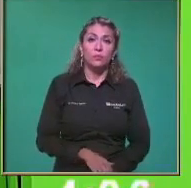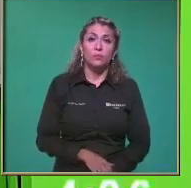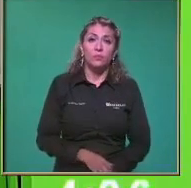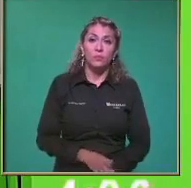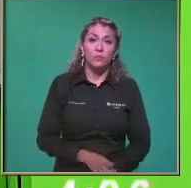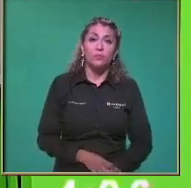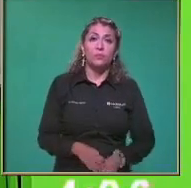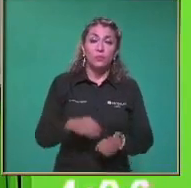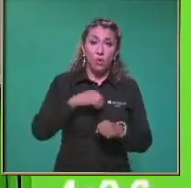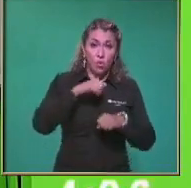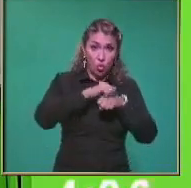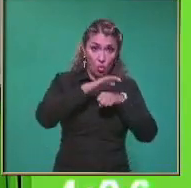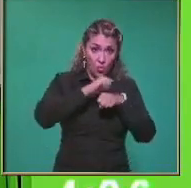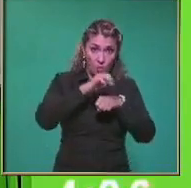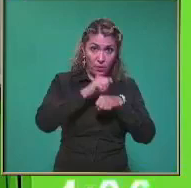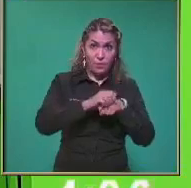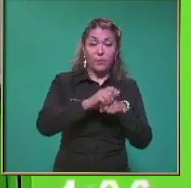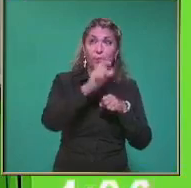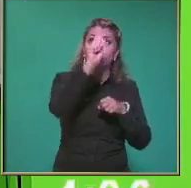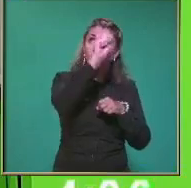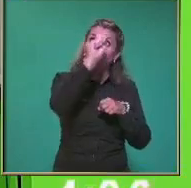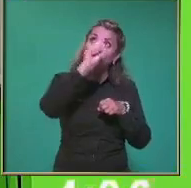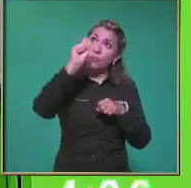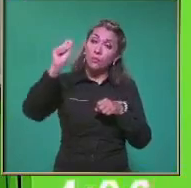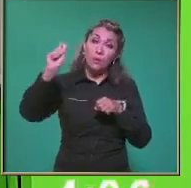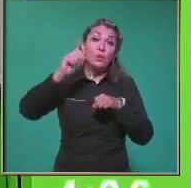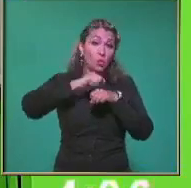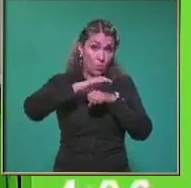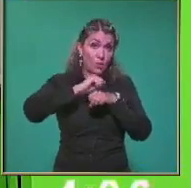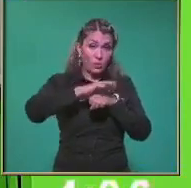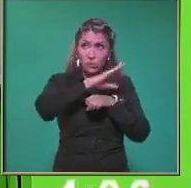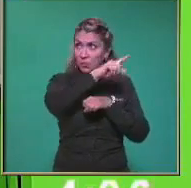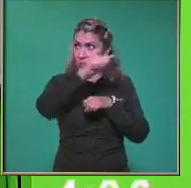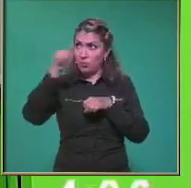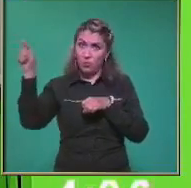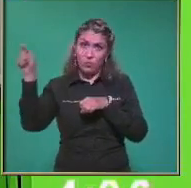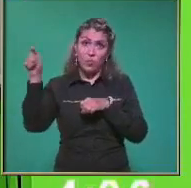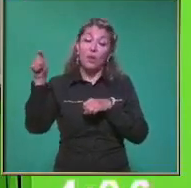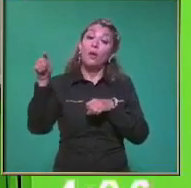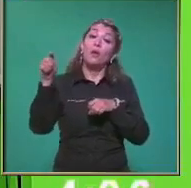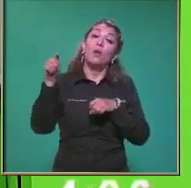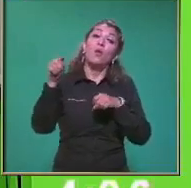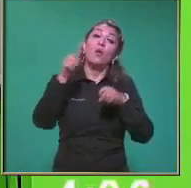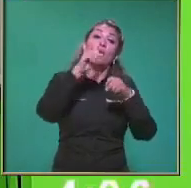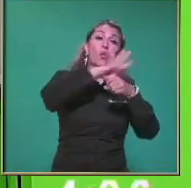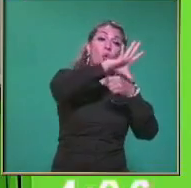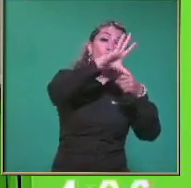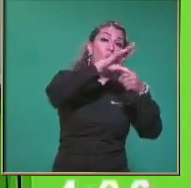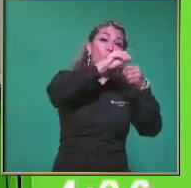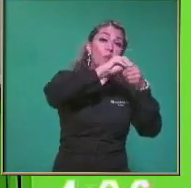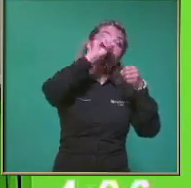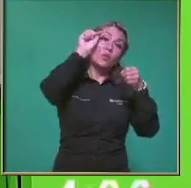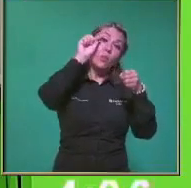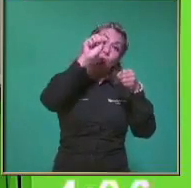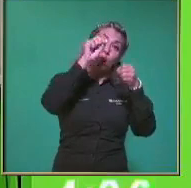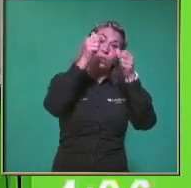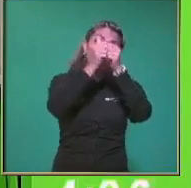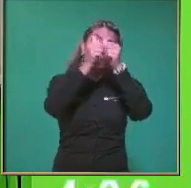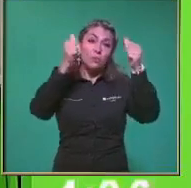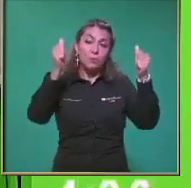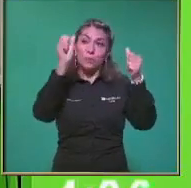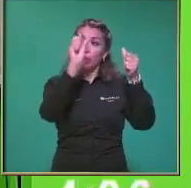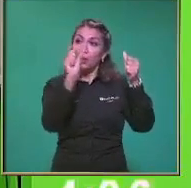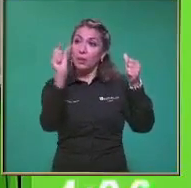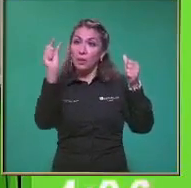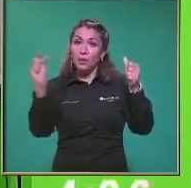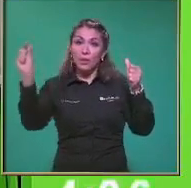es una expresión numérica, o sea, tiene puros números, formada por una parte entera y por una parte decimal. Ahora,